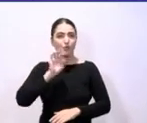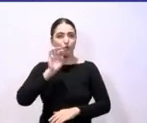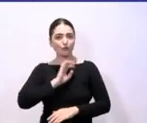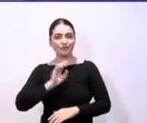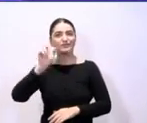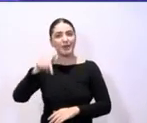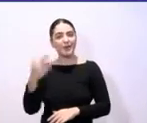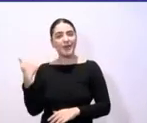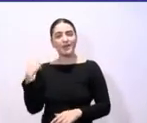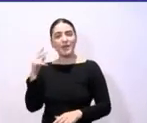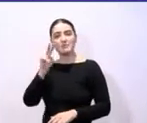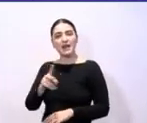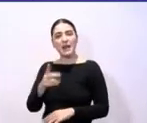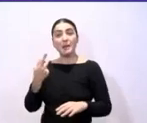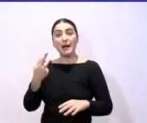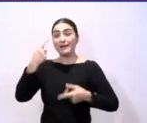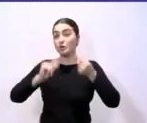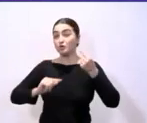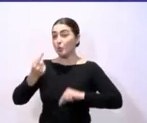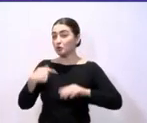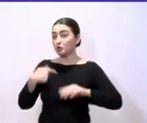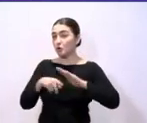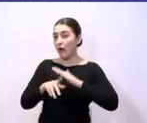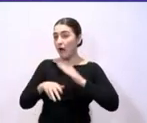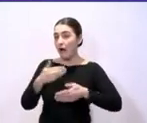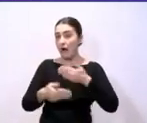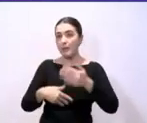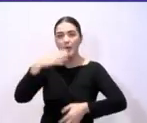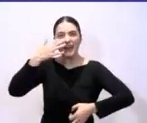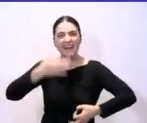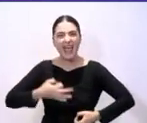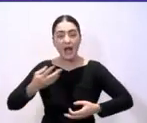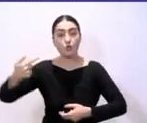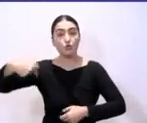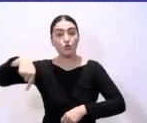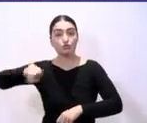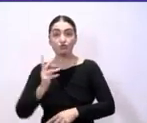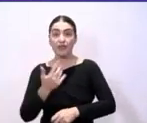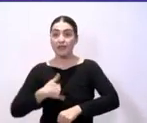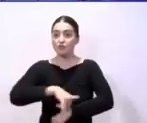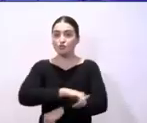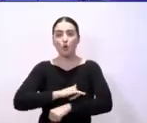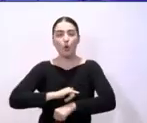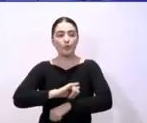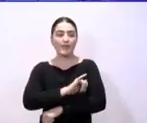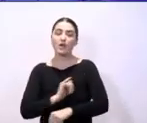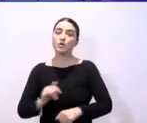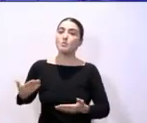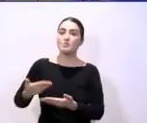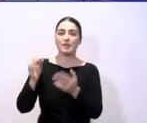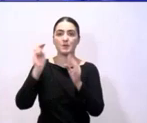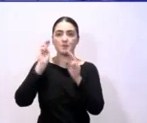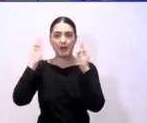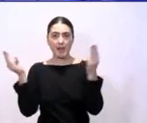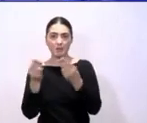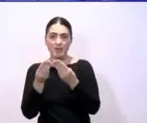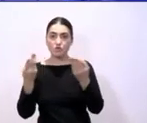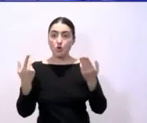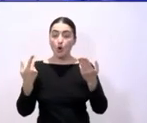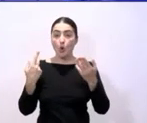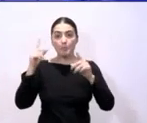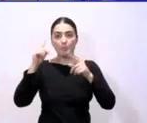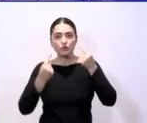ayer la ejecución real de los presupuestos. Ustedes como Gobierno facilitan a este Parlamento la ejecución real de los presupuestos. ¿Sabe cuánto